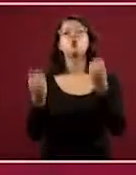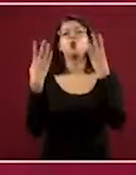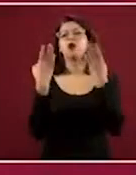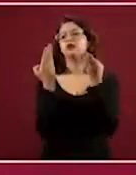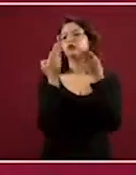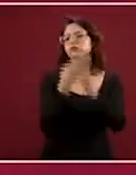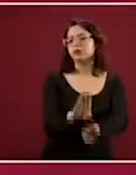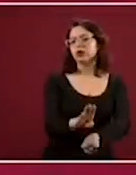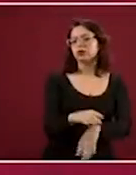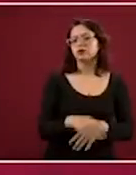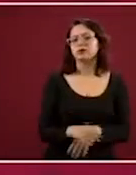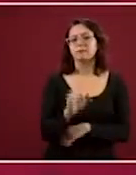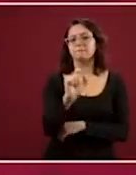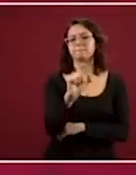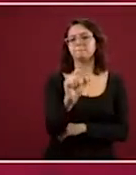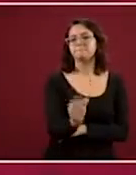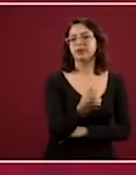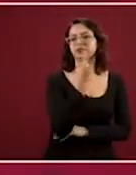sucursales.